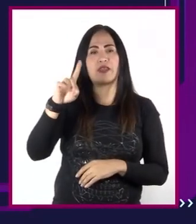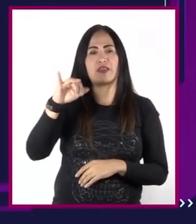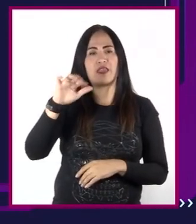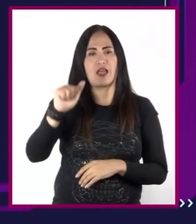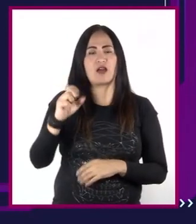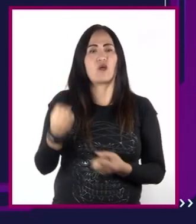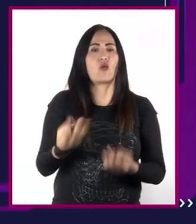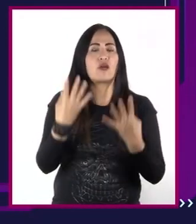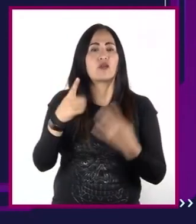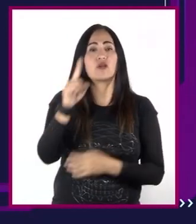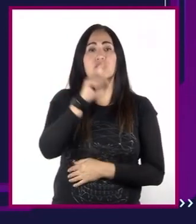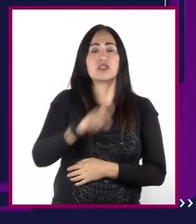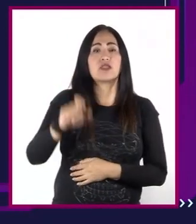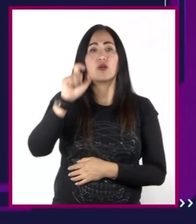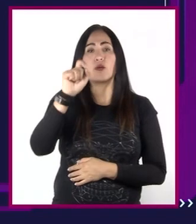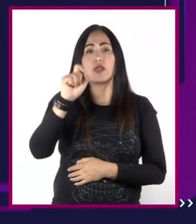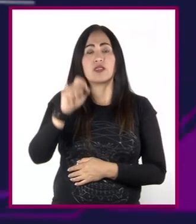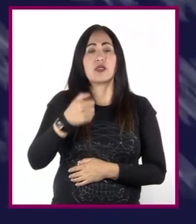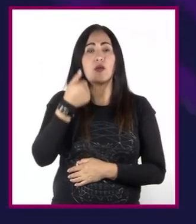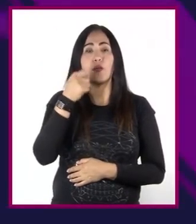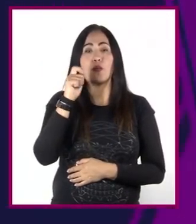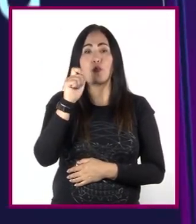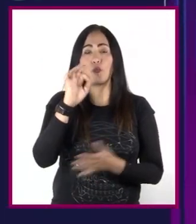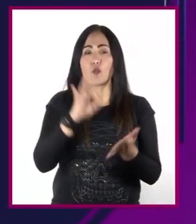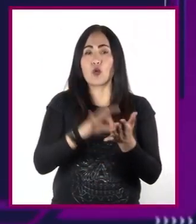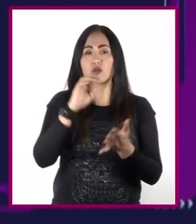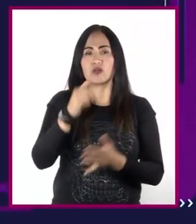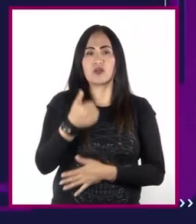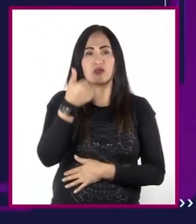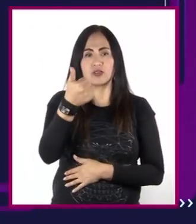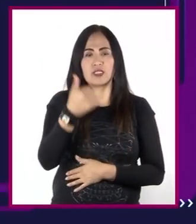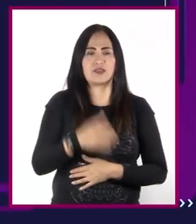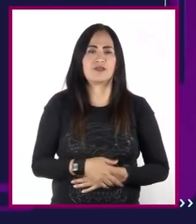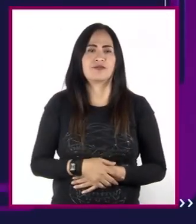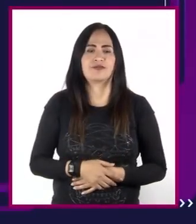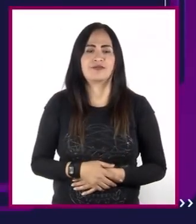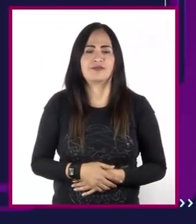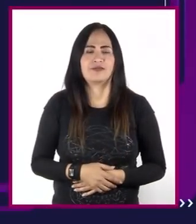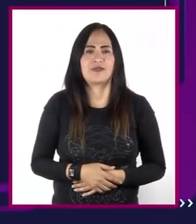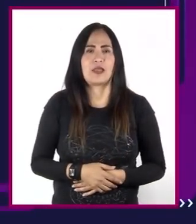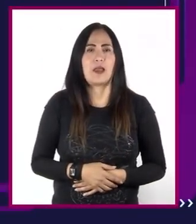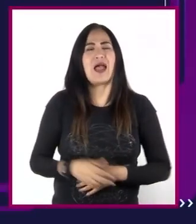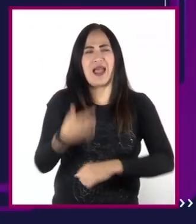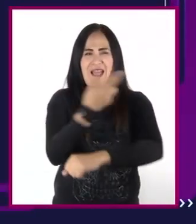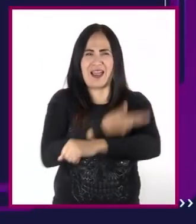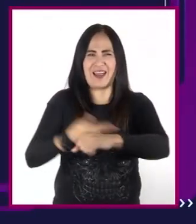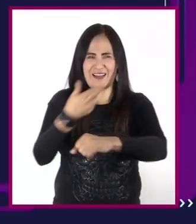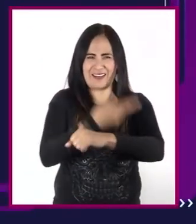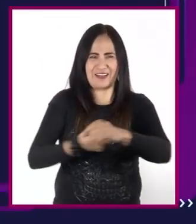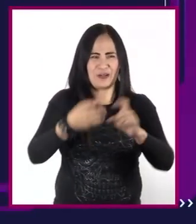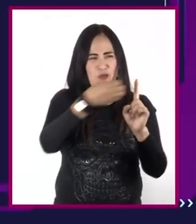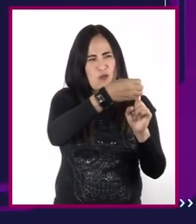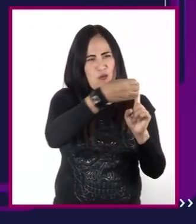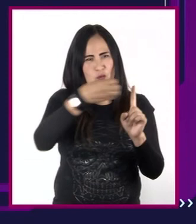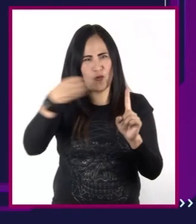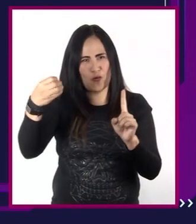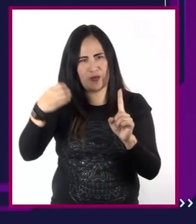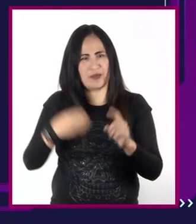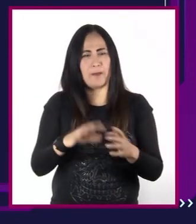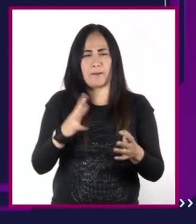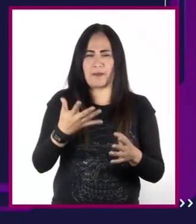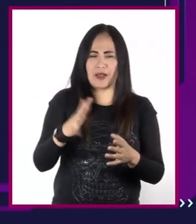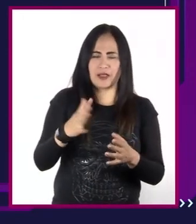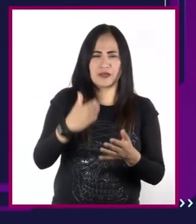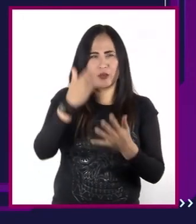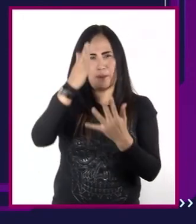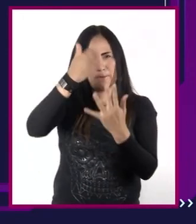a 120.6. Como podemos ver, al ordenar los valores del conjunto, podemos ver que la media se